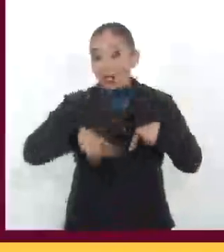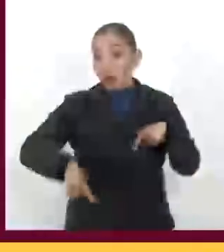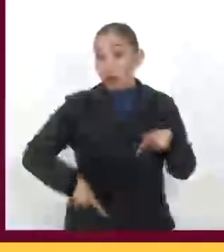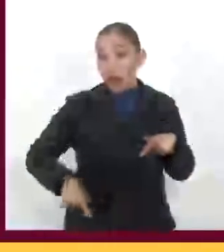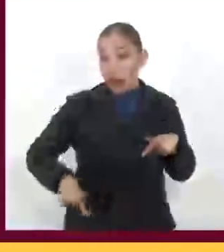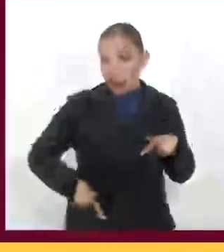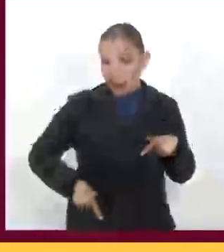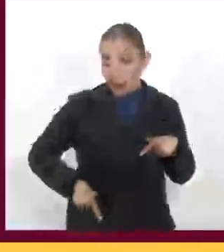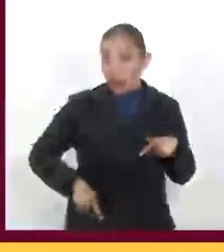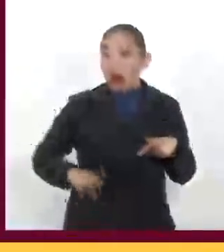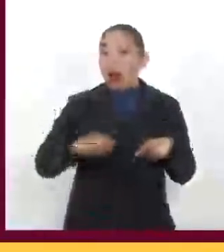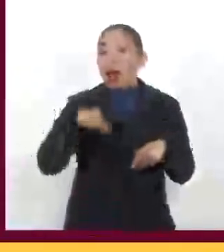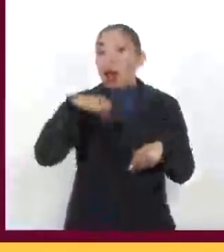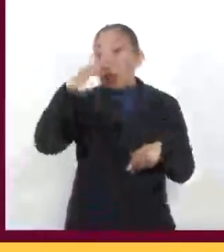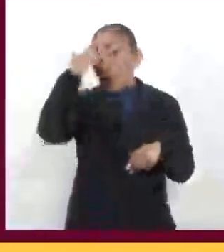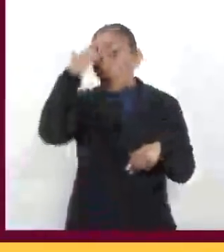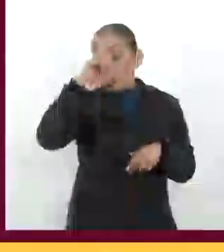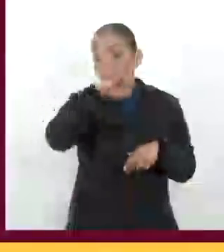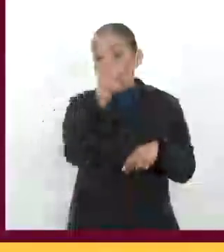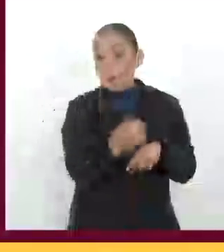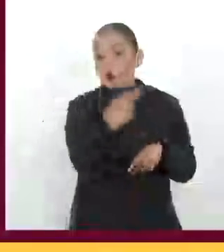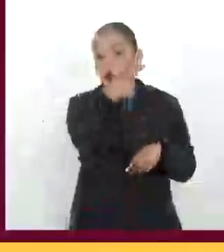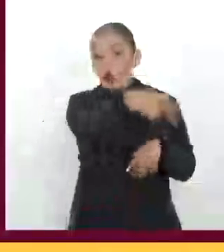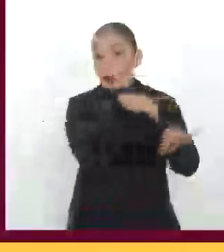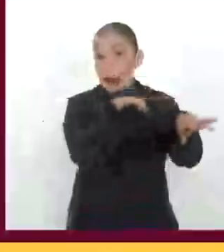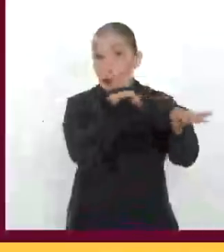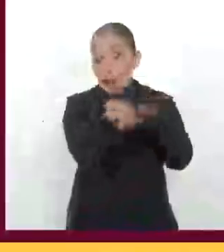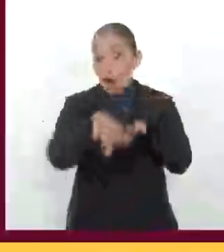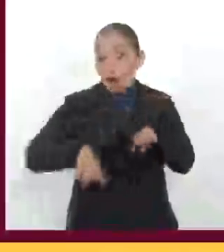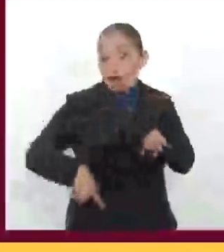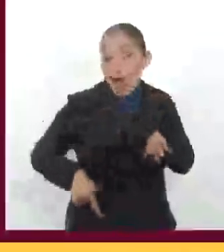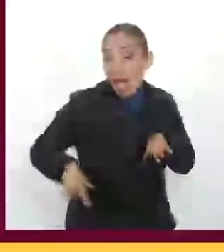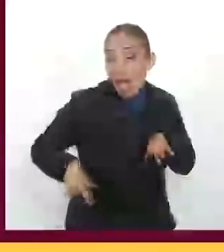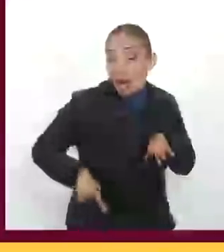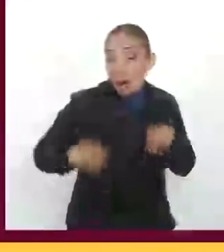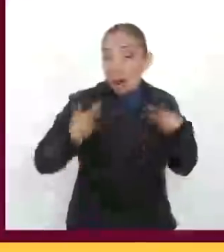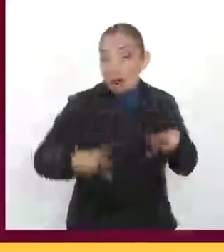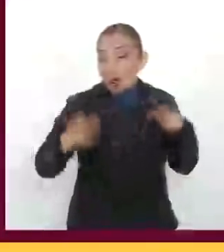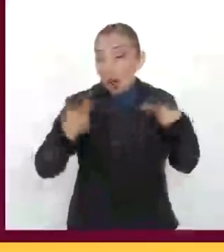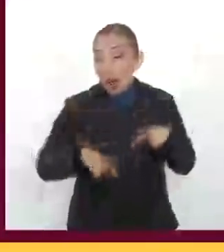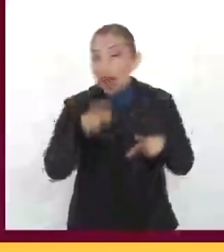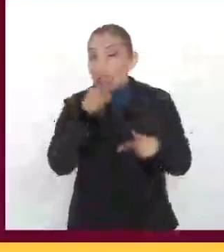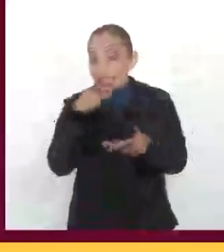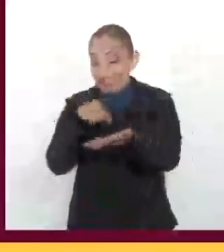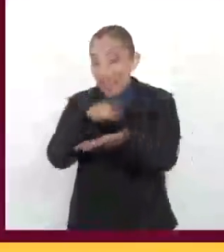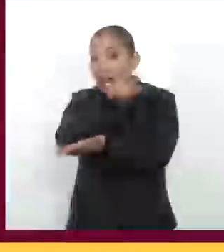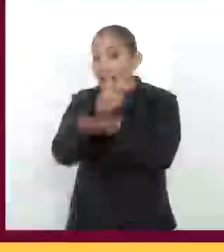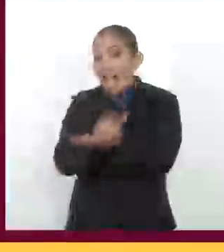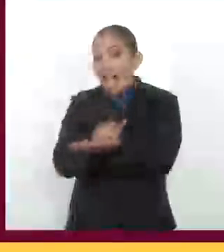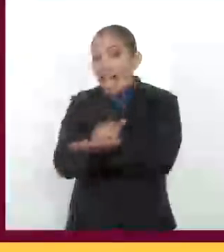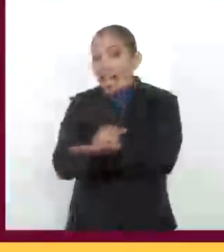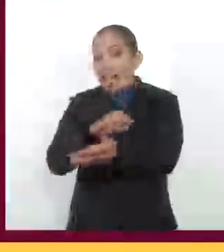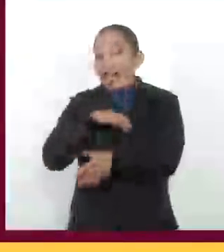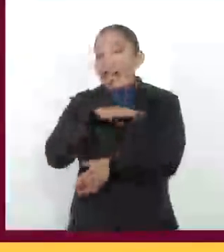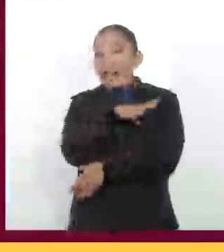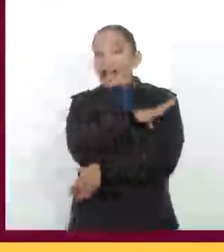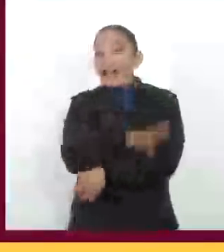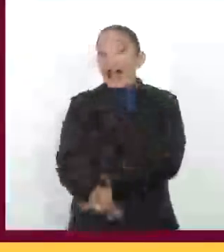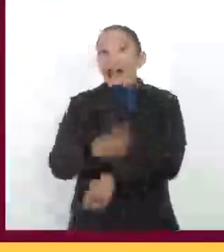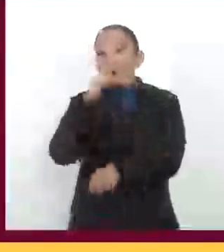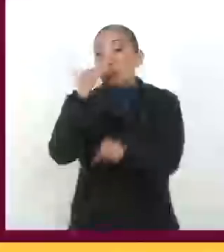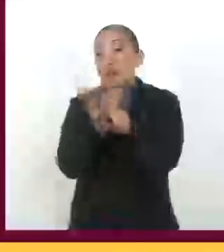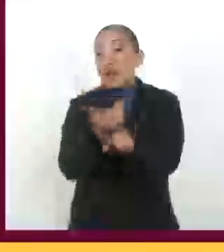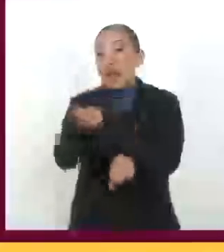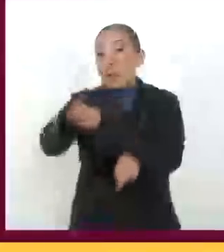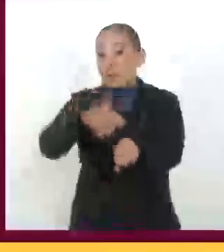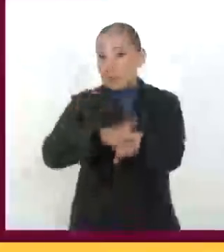servidores públicos. Recuerden que las obligaciones de las y los servidores públicos se establecen en la Ley General de